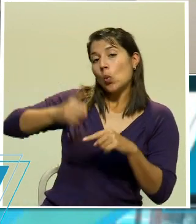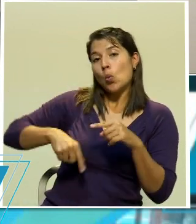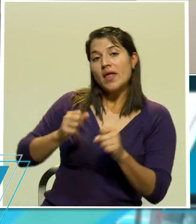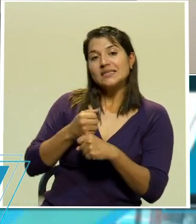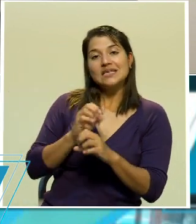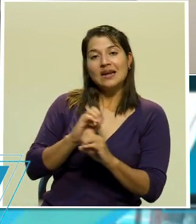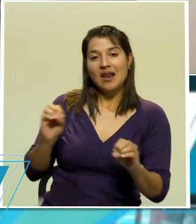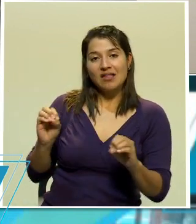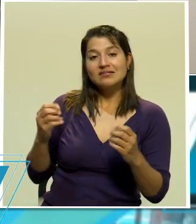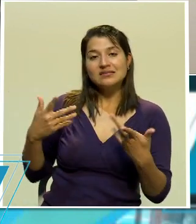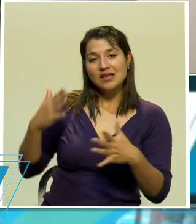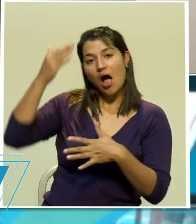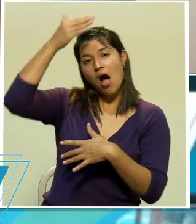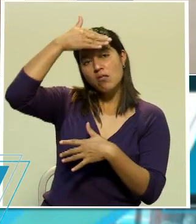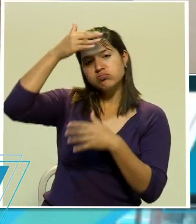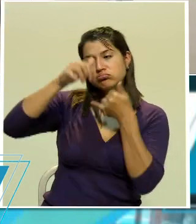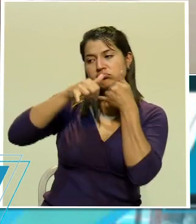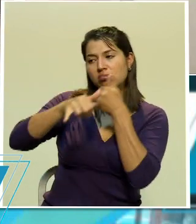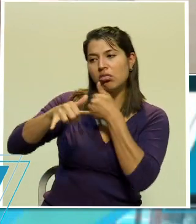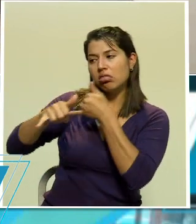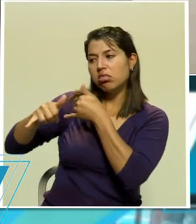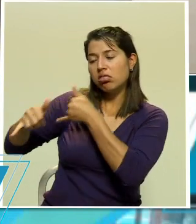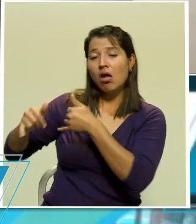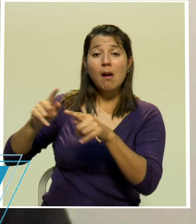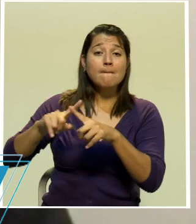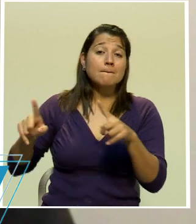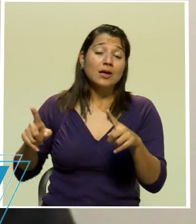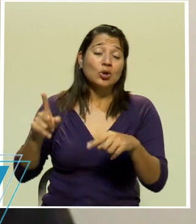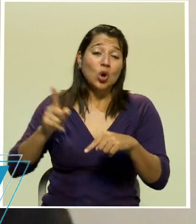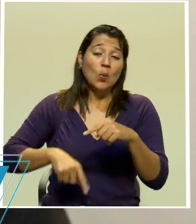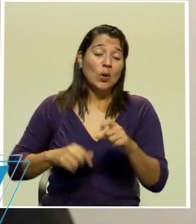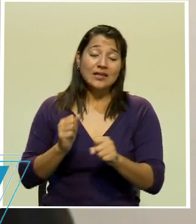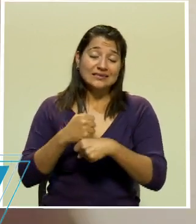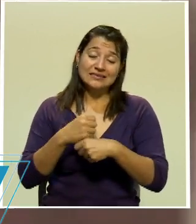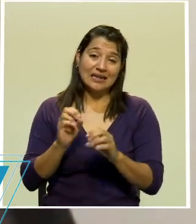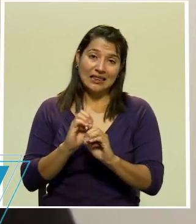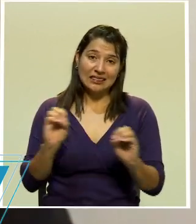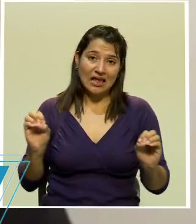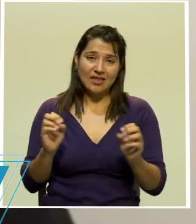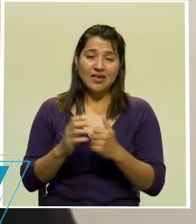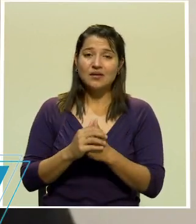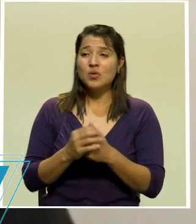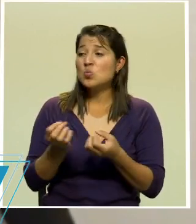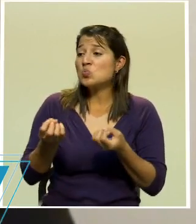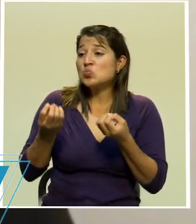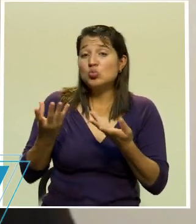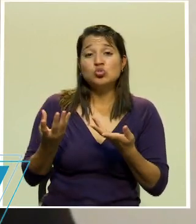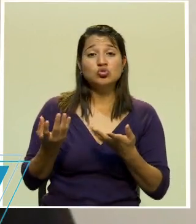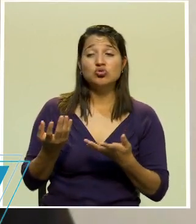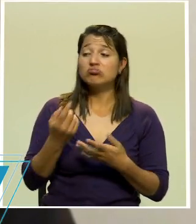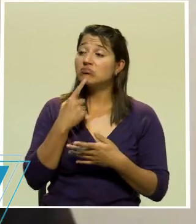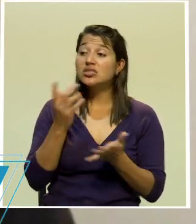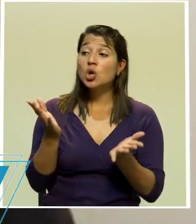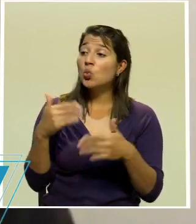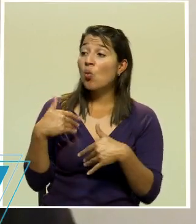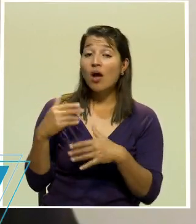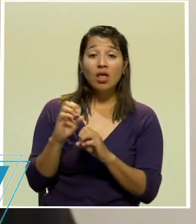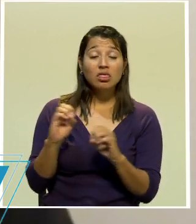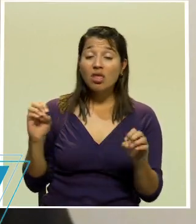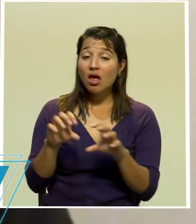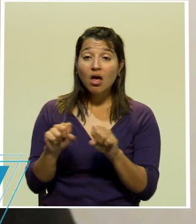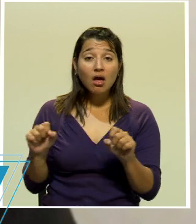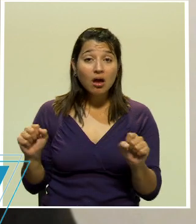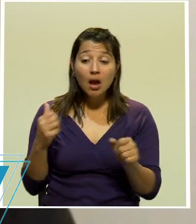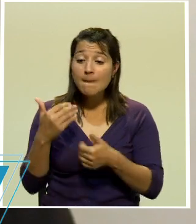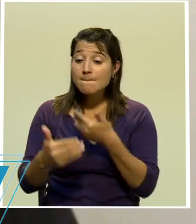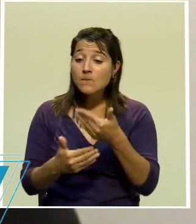La mayoría de los secretarios de Estado en los estados donde se está disputando la elección han dicho no ha habido ninguna irregularidad. La campaña de Donald